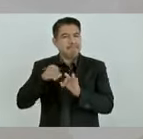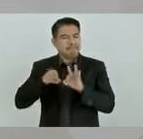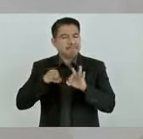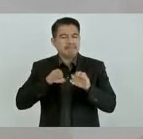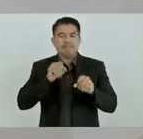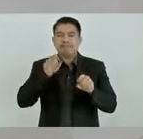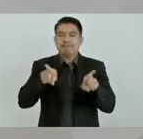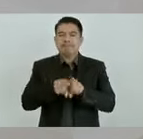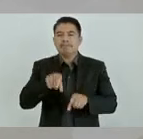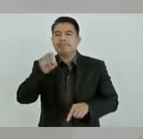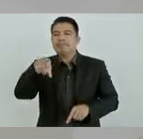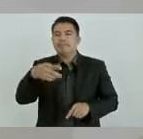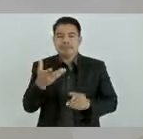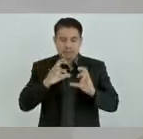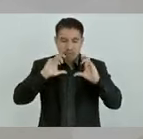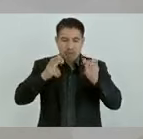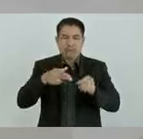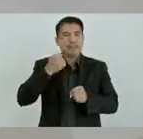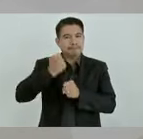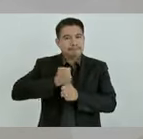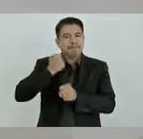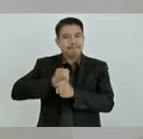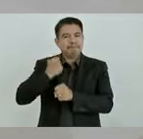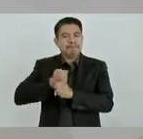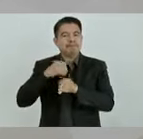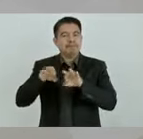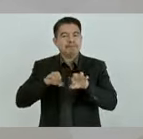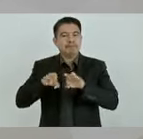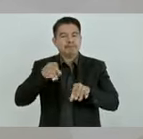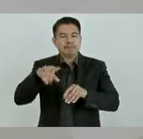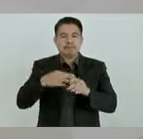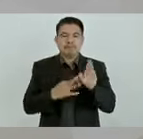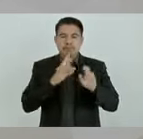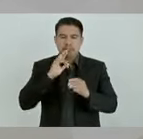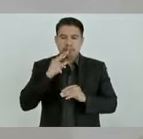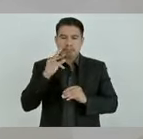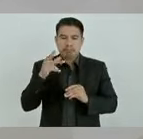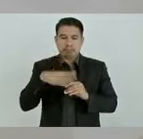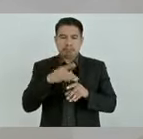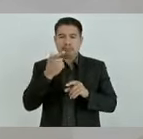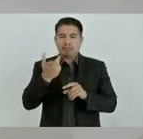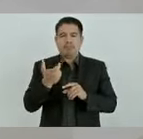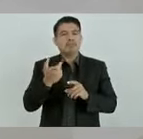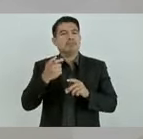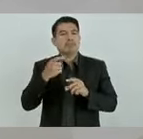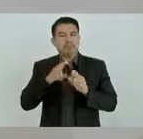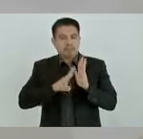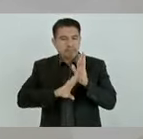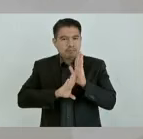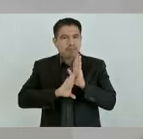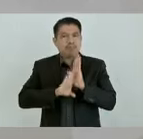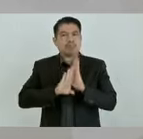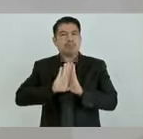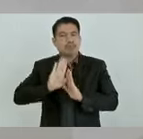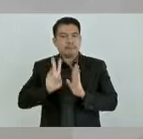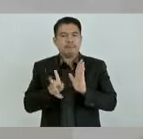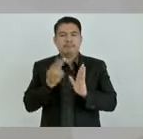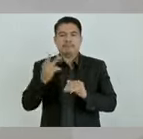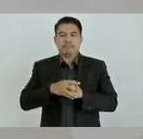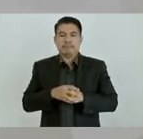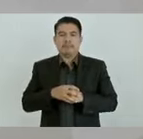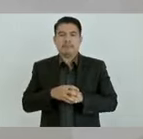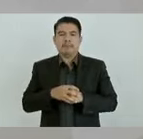se ha ido reactivando la economía. Tenemos